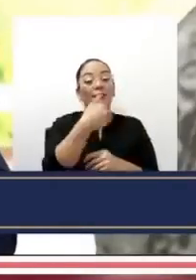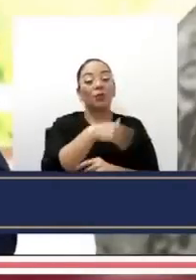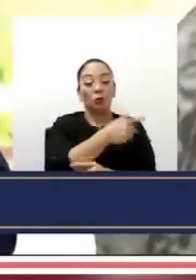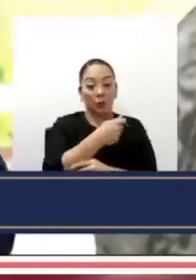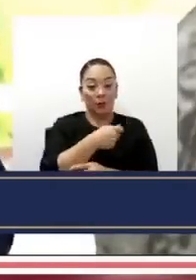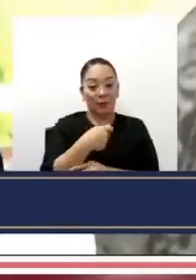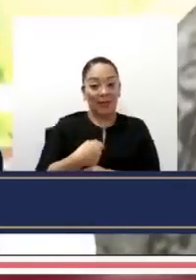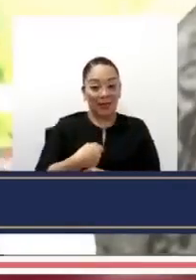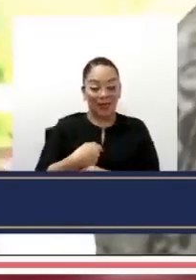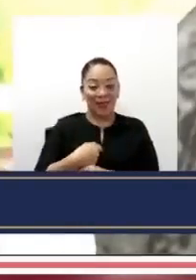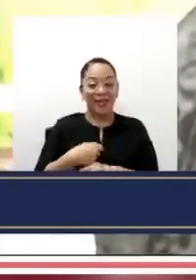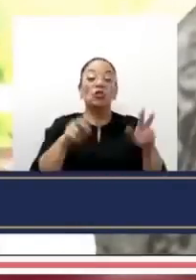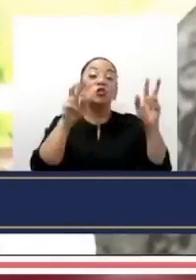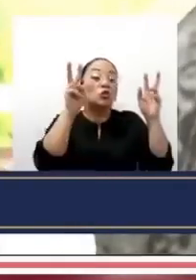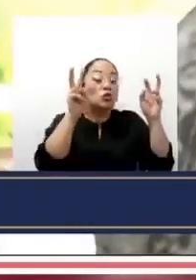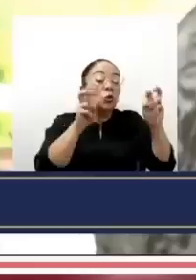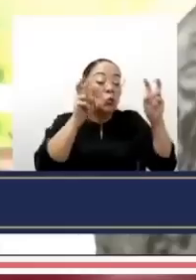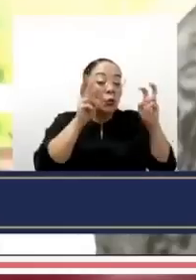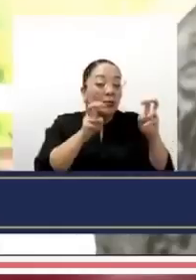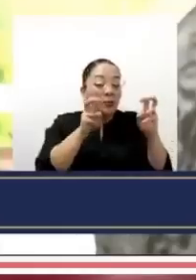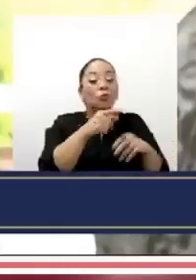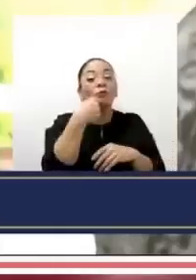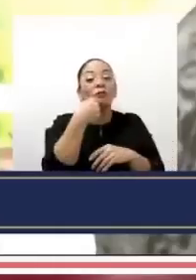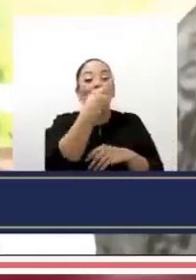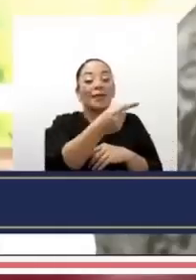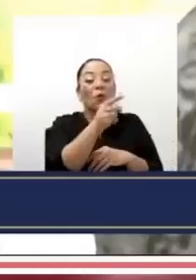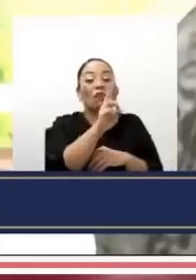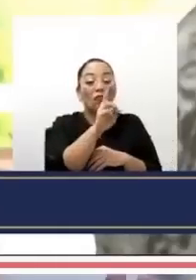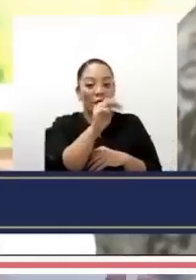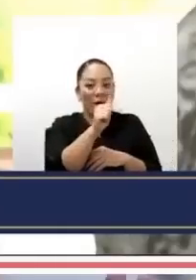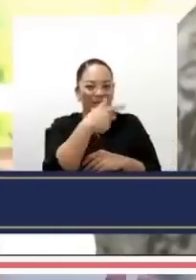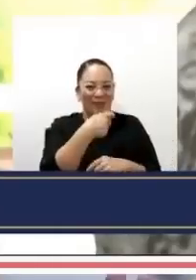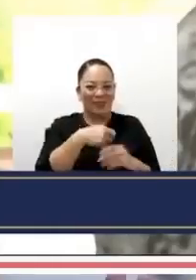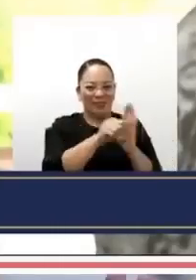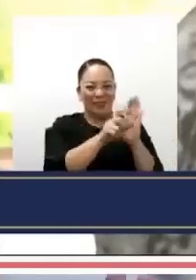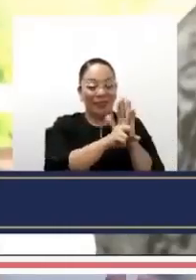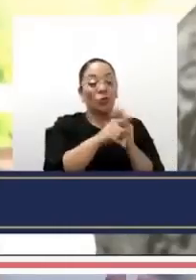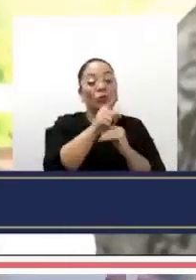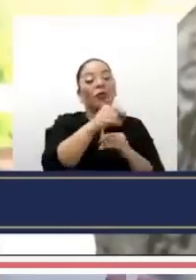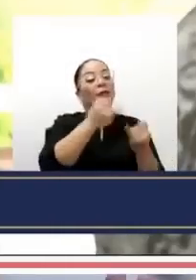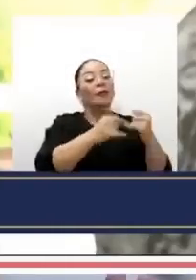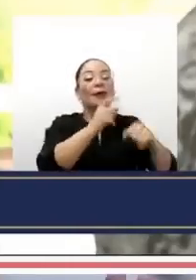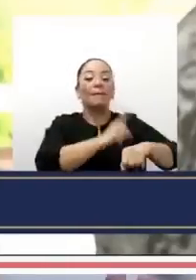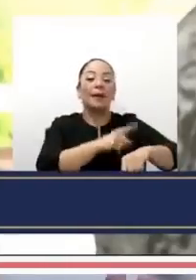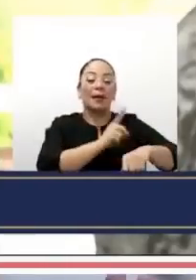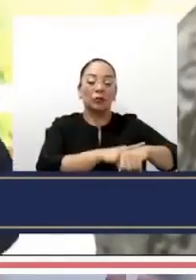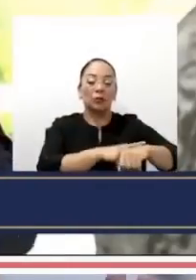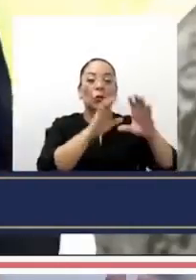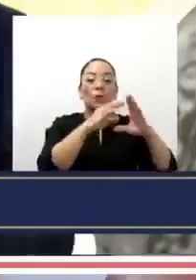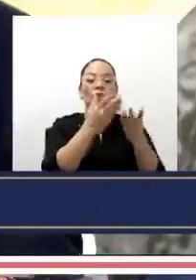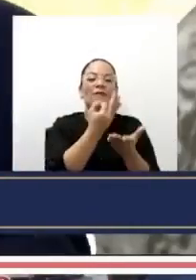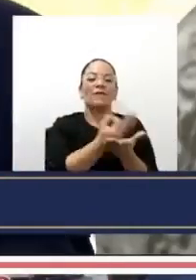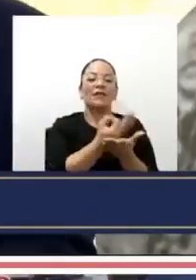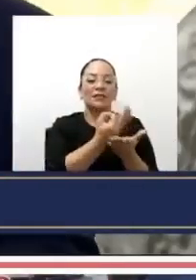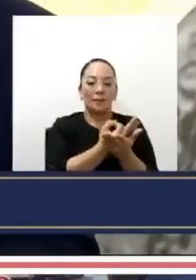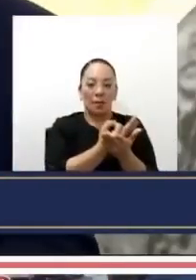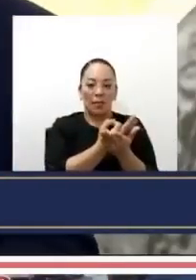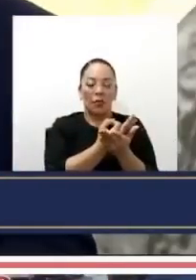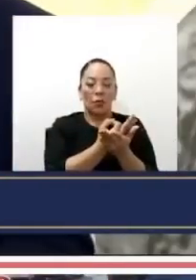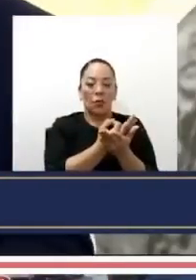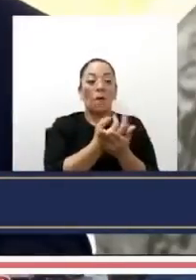presidente, supuestamente le dijo a don Rodrigo Arias que dejara vencer el plazo de la Comisión de Financiamiento y